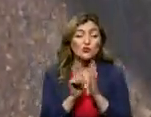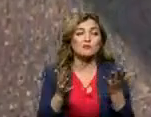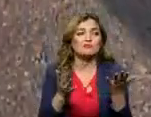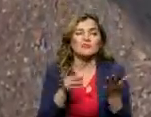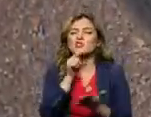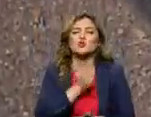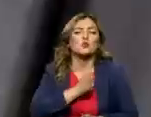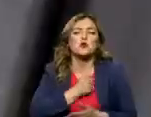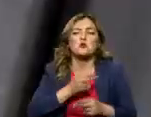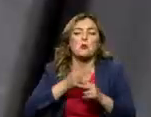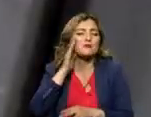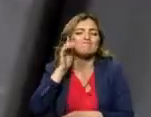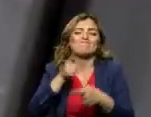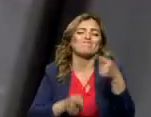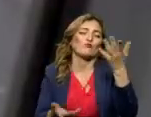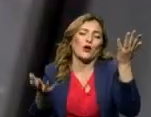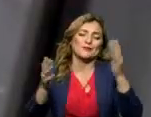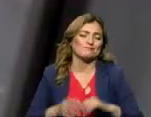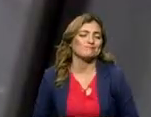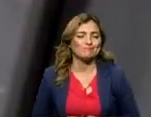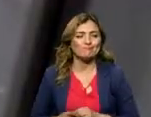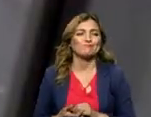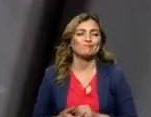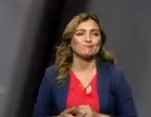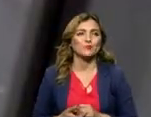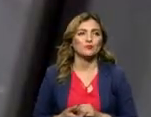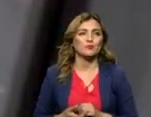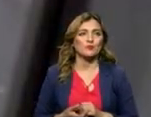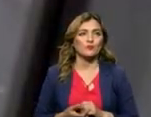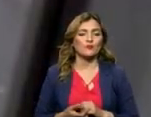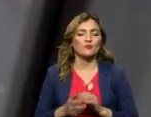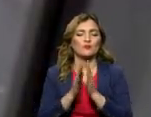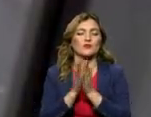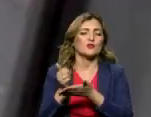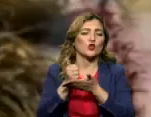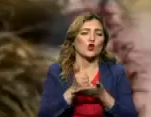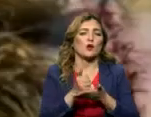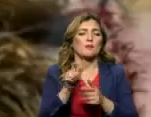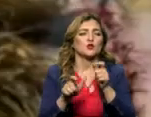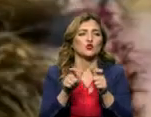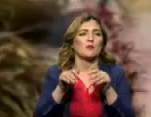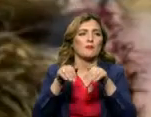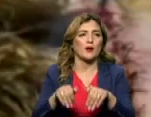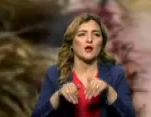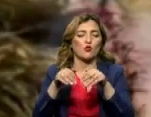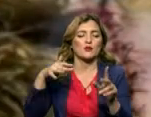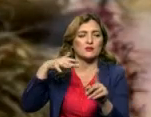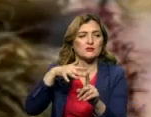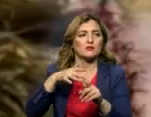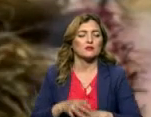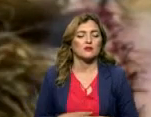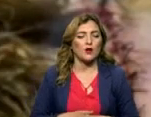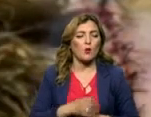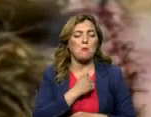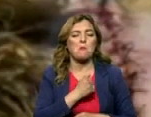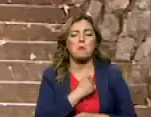pero no la puede concretar porque no sabe quién es el dueño pide que le ayuden a localizar a los perros atacantes y a